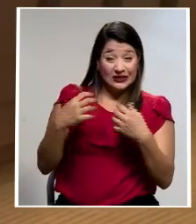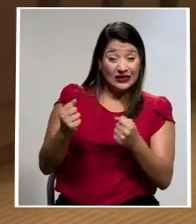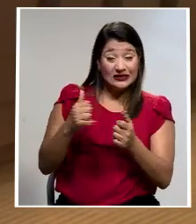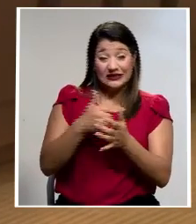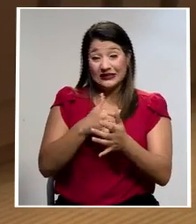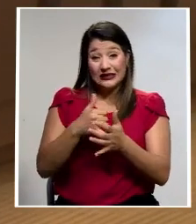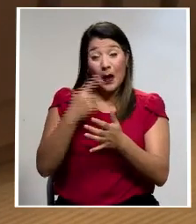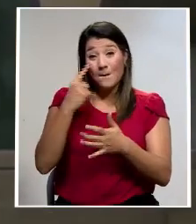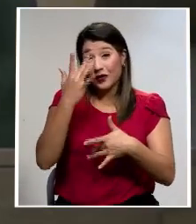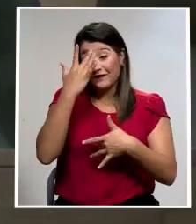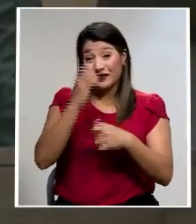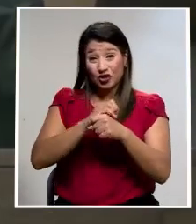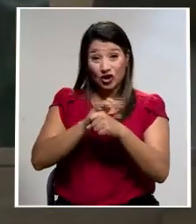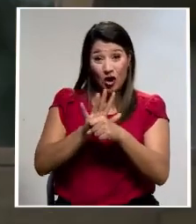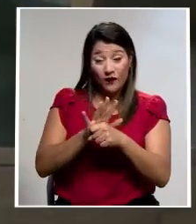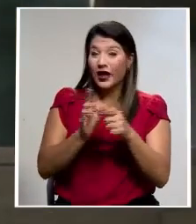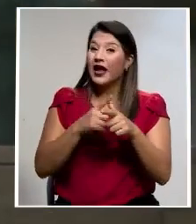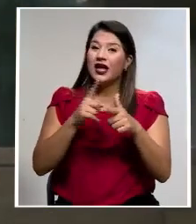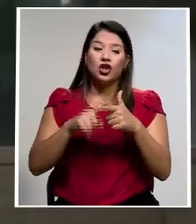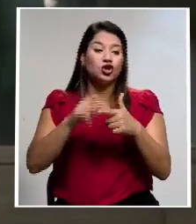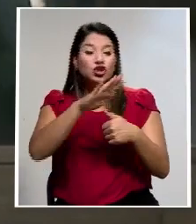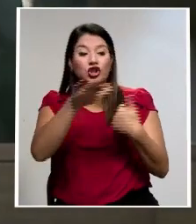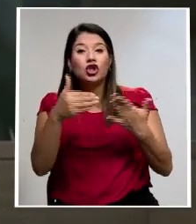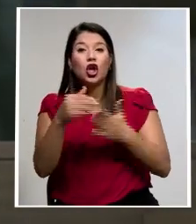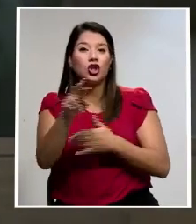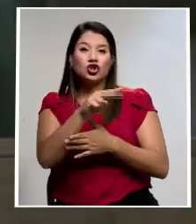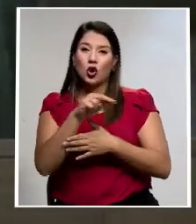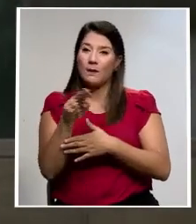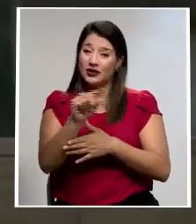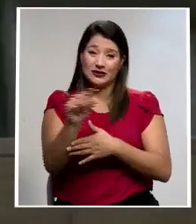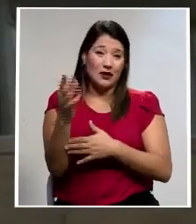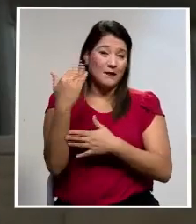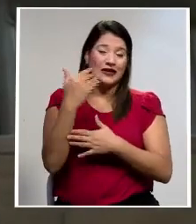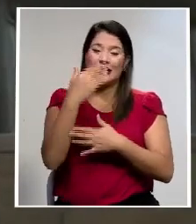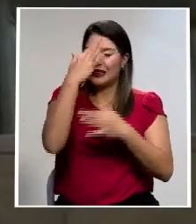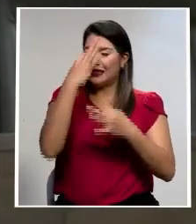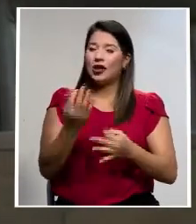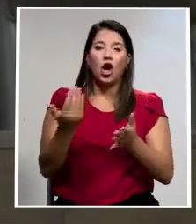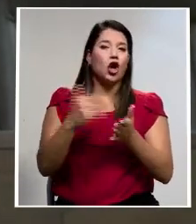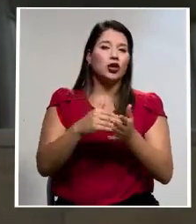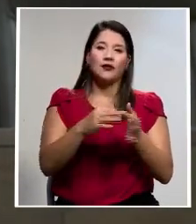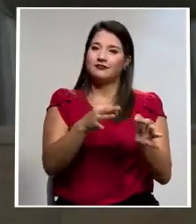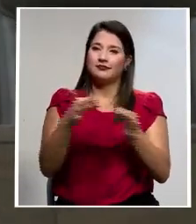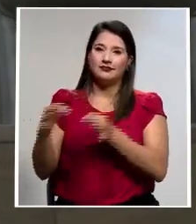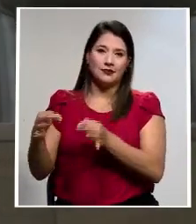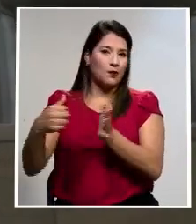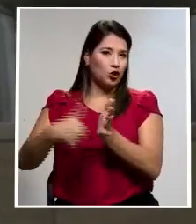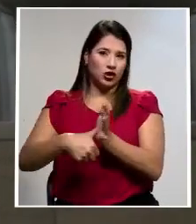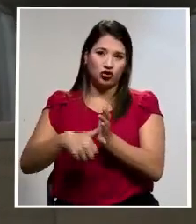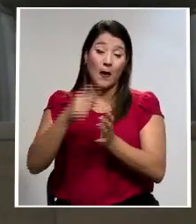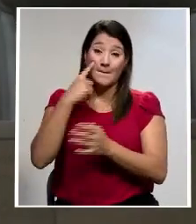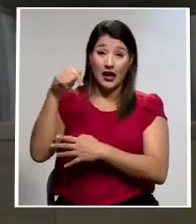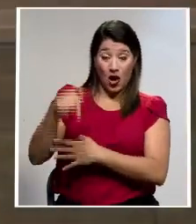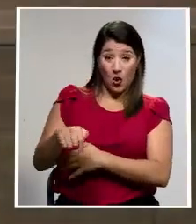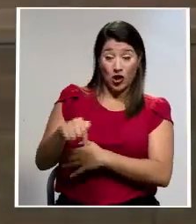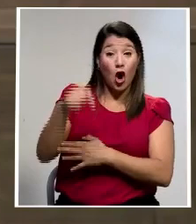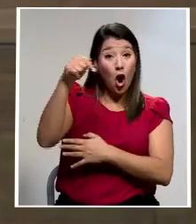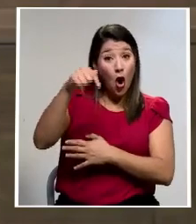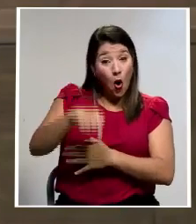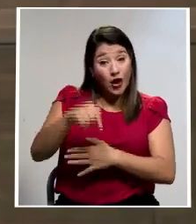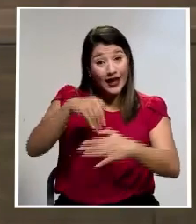post-COVID, llevaron a un acuerdo de todas y todos los legisladores de posponer una vez más esa votación. Ya en horas de esta tarde